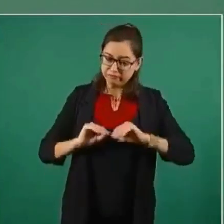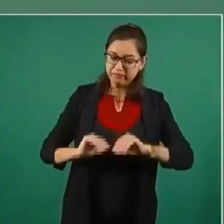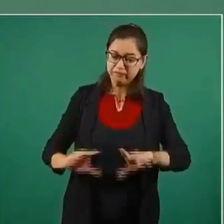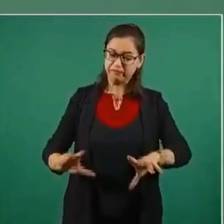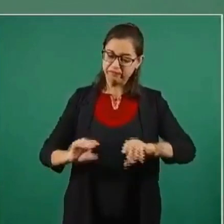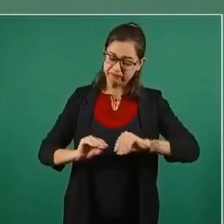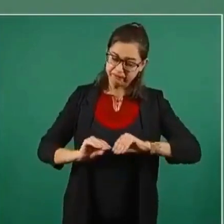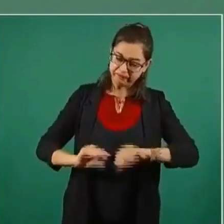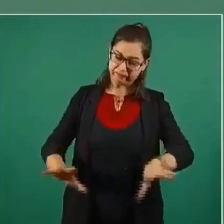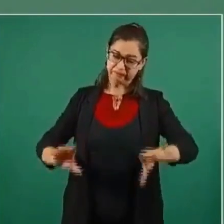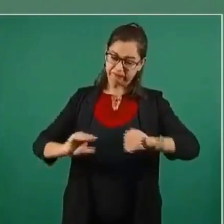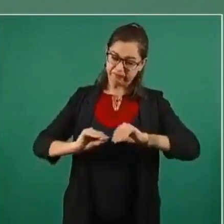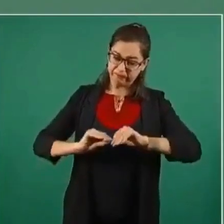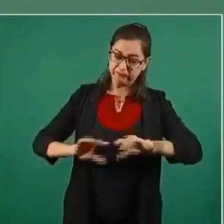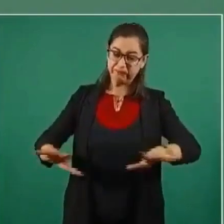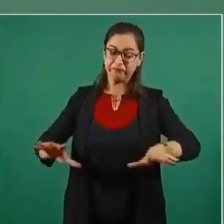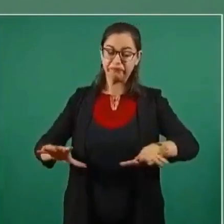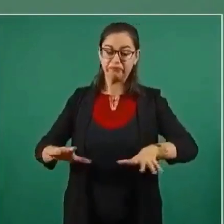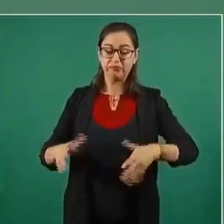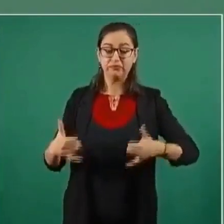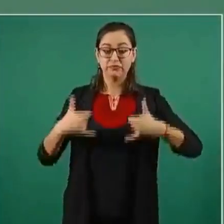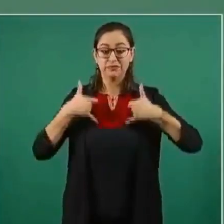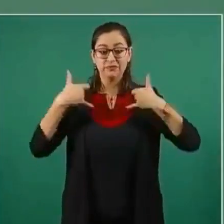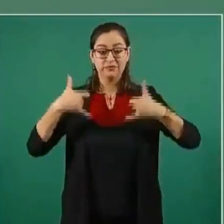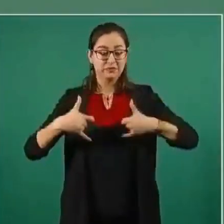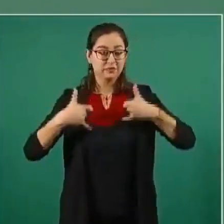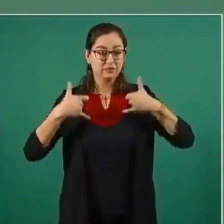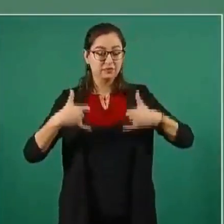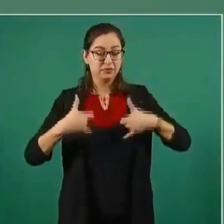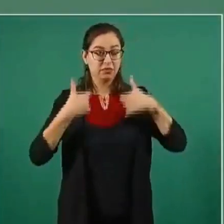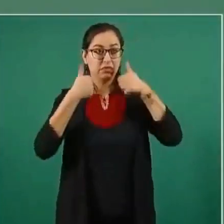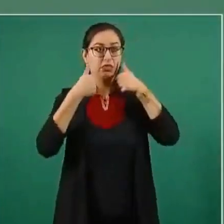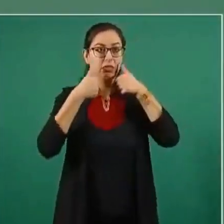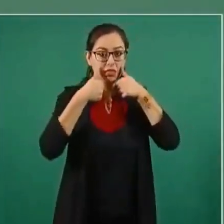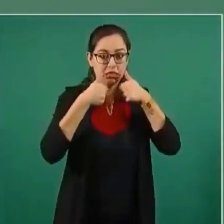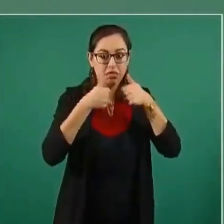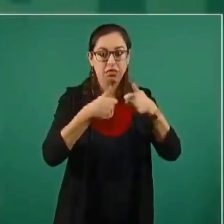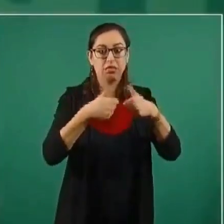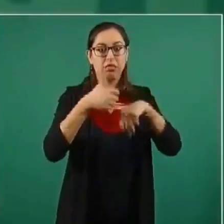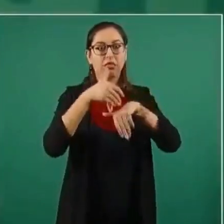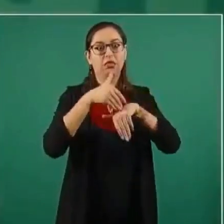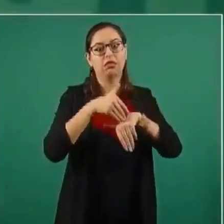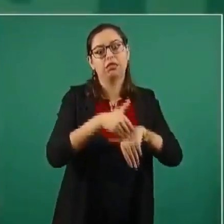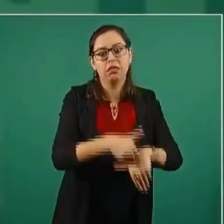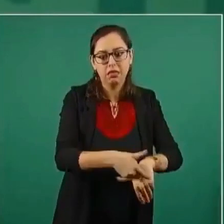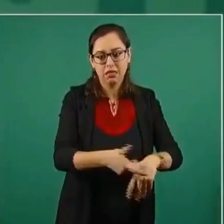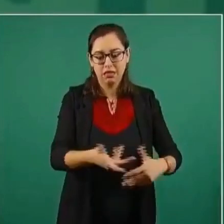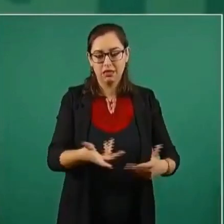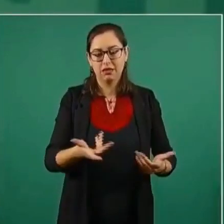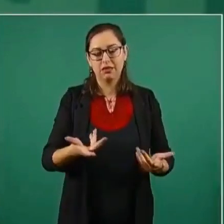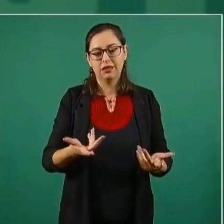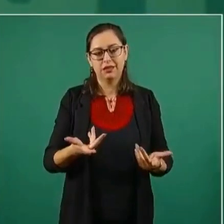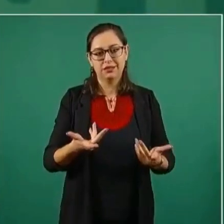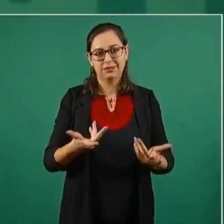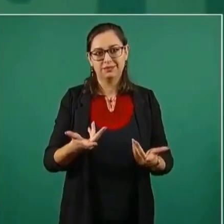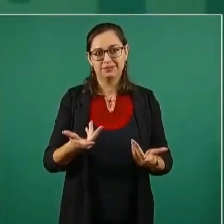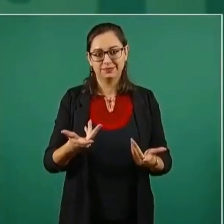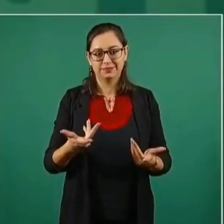mucho más intenso para los jóvenes que lo que nosotros